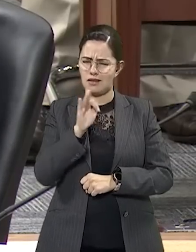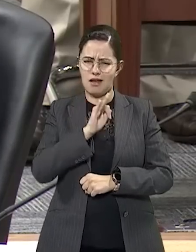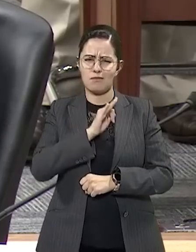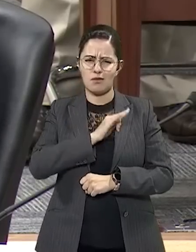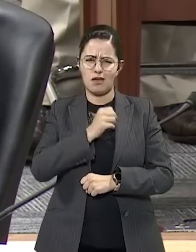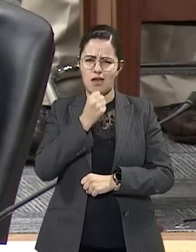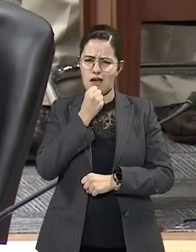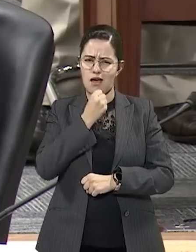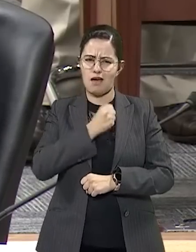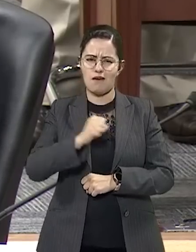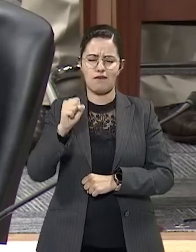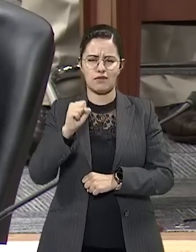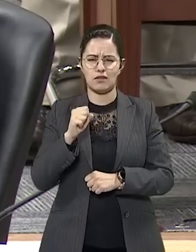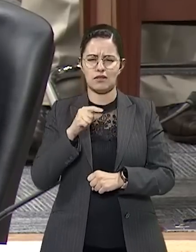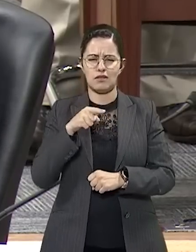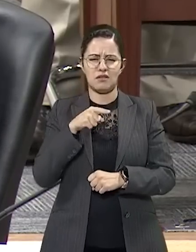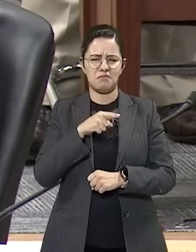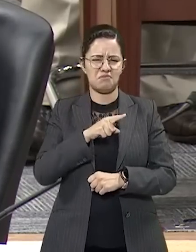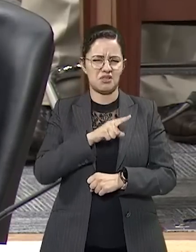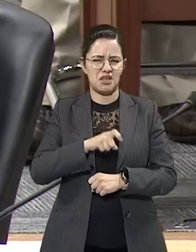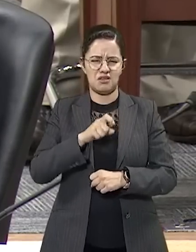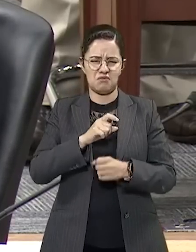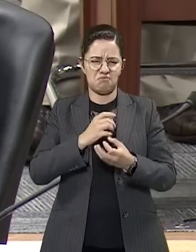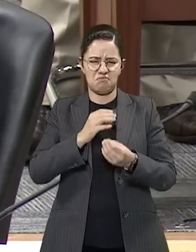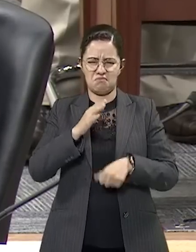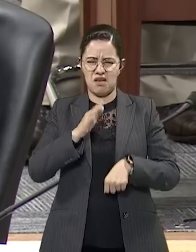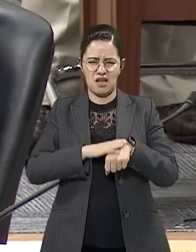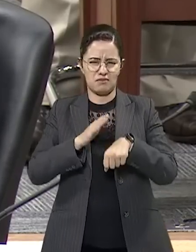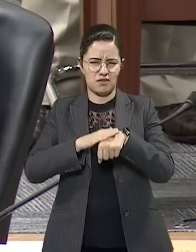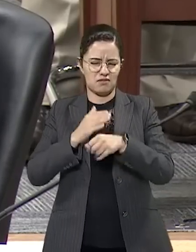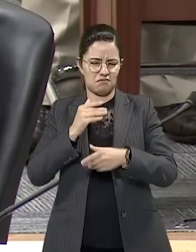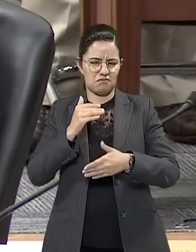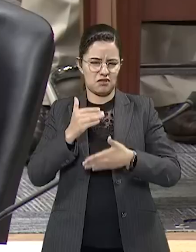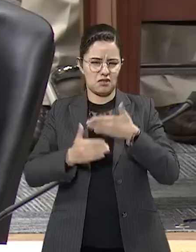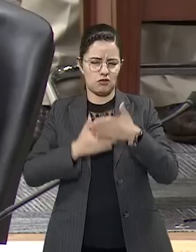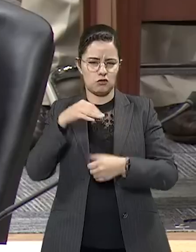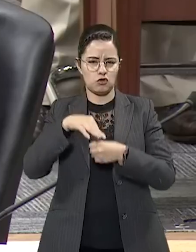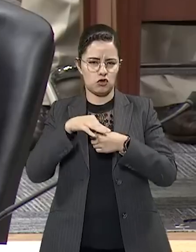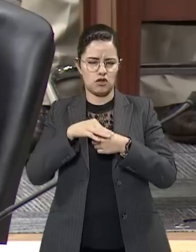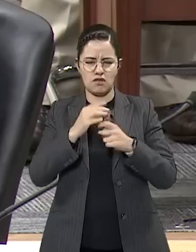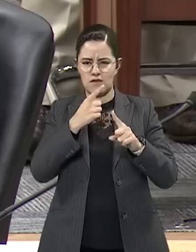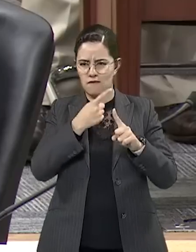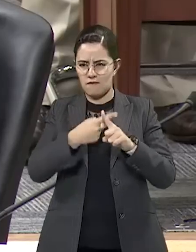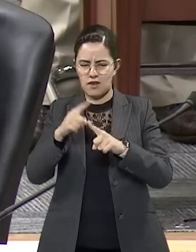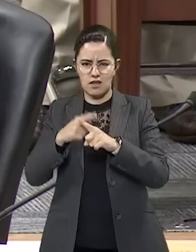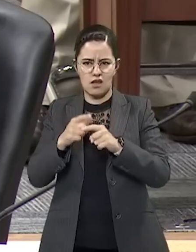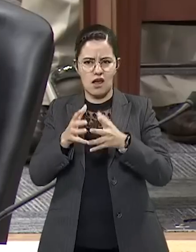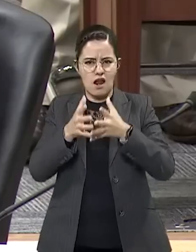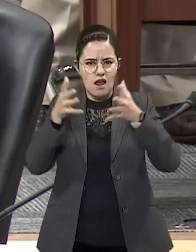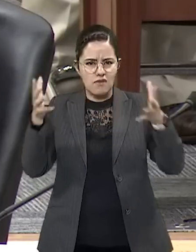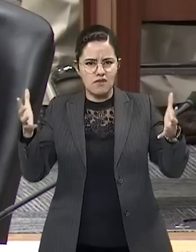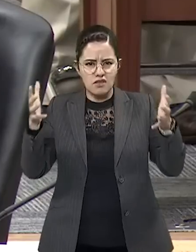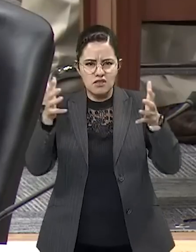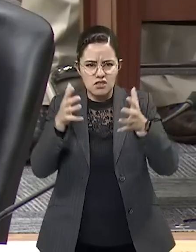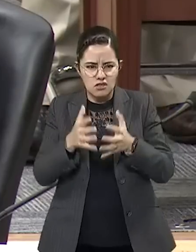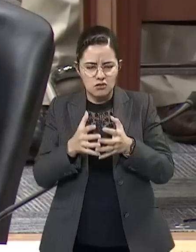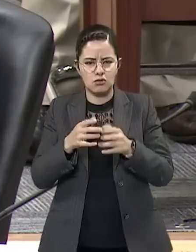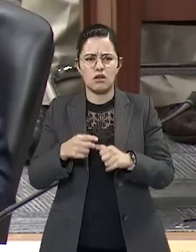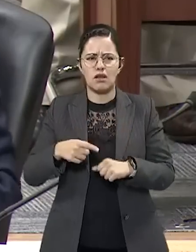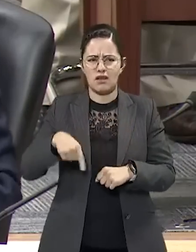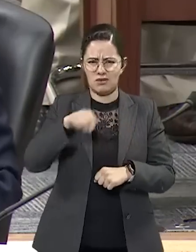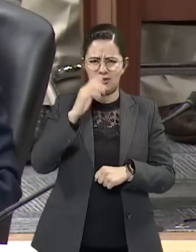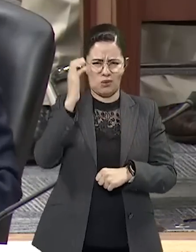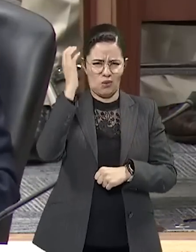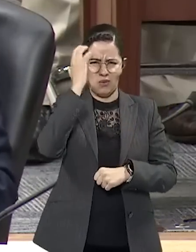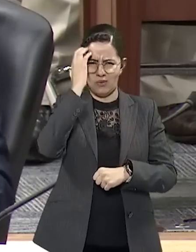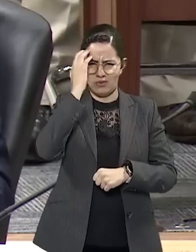a lo largo de cientos de elecciones de todo tipo y magnitud conocen como pocos no Solo lo que la ley